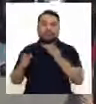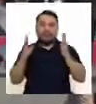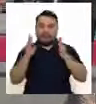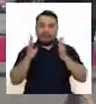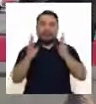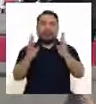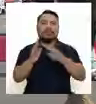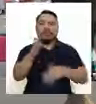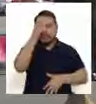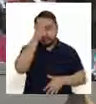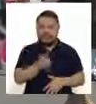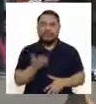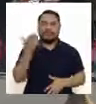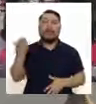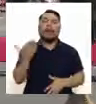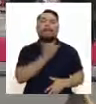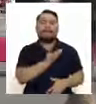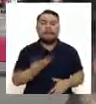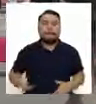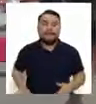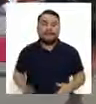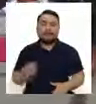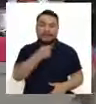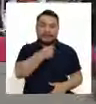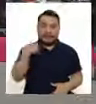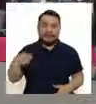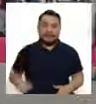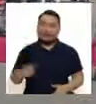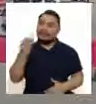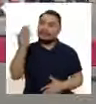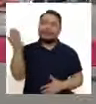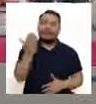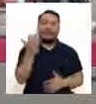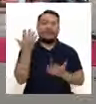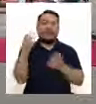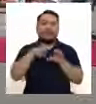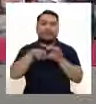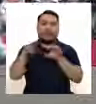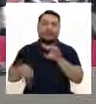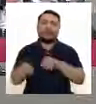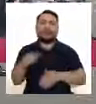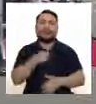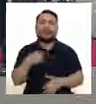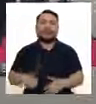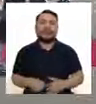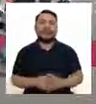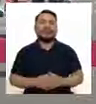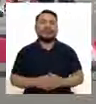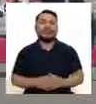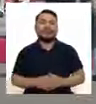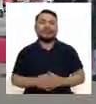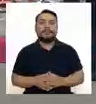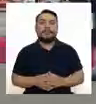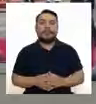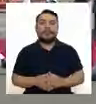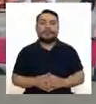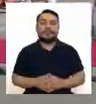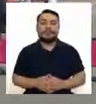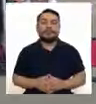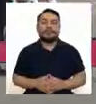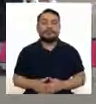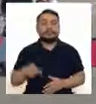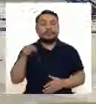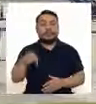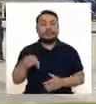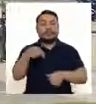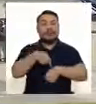darle los honores correspondientes al presidente de la República Popular China, Xi Jinping. Es en